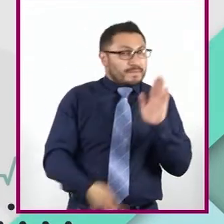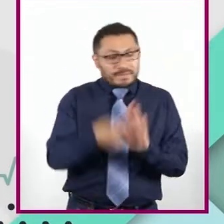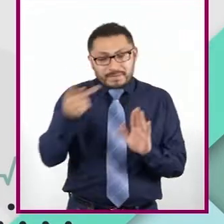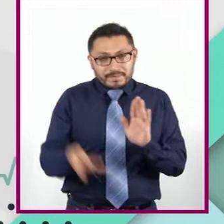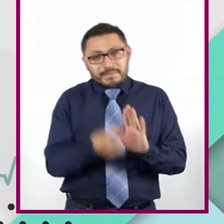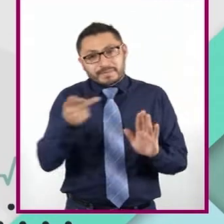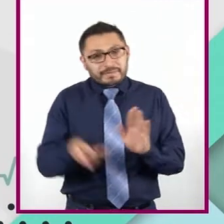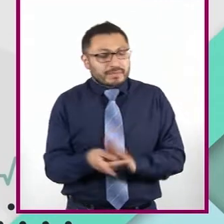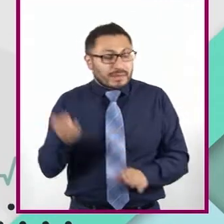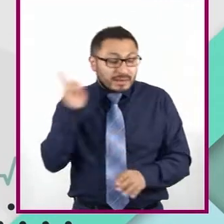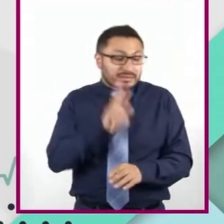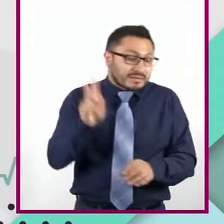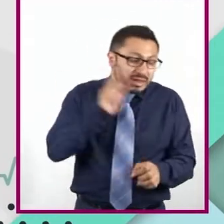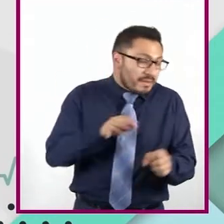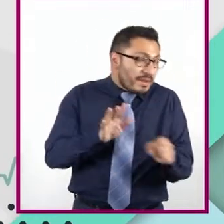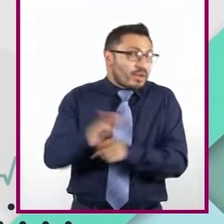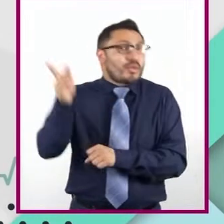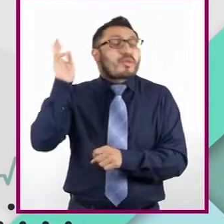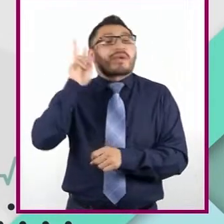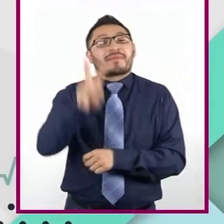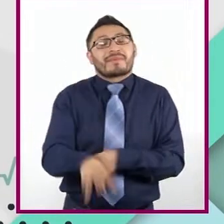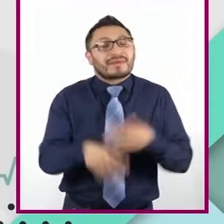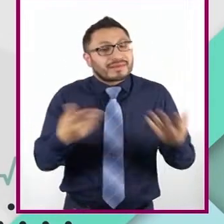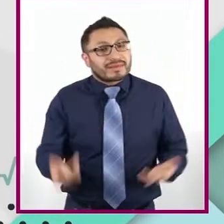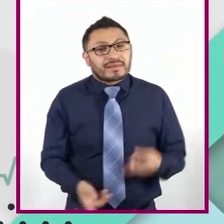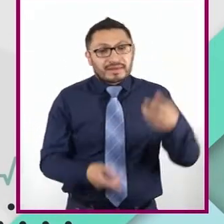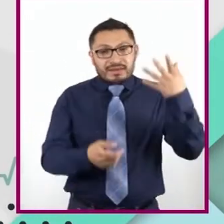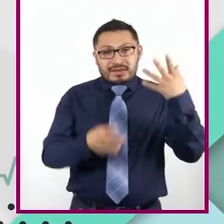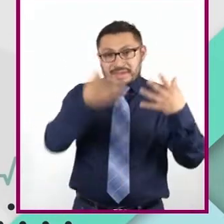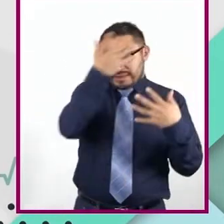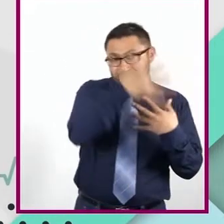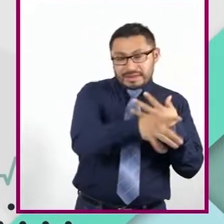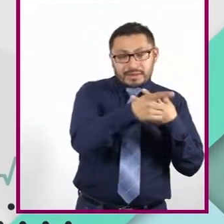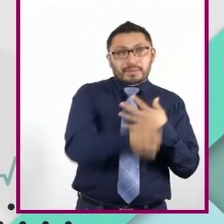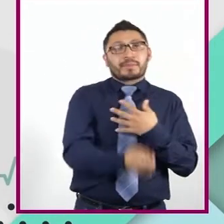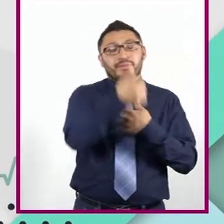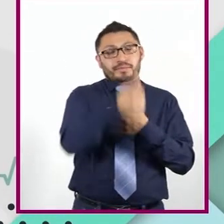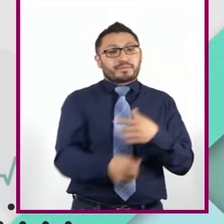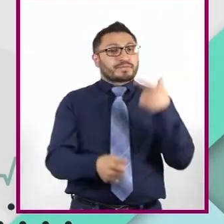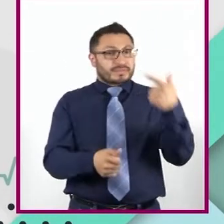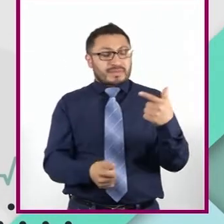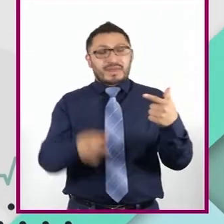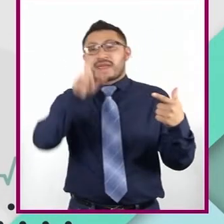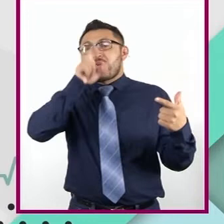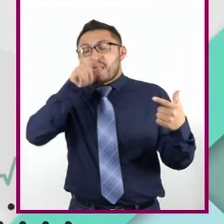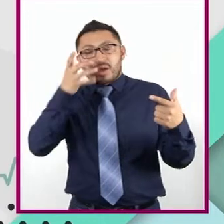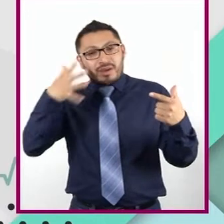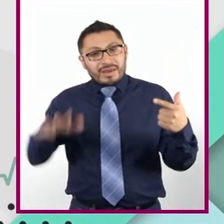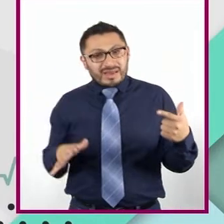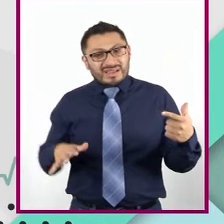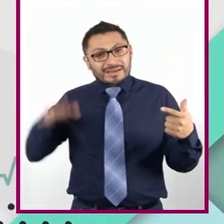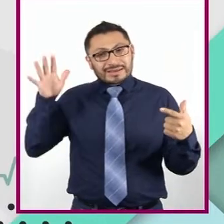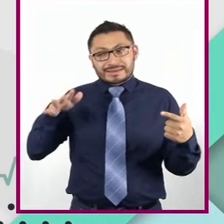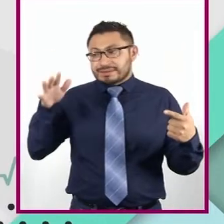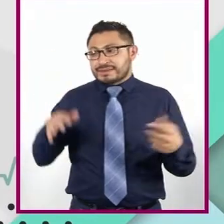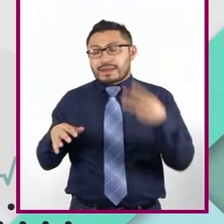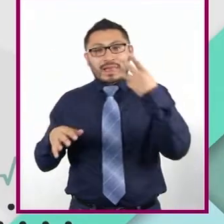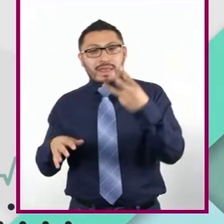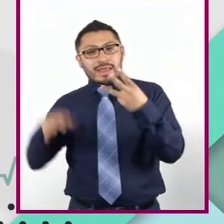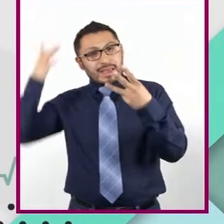su suposición. En los primeros 10 lanzamientos, 7 veces cayó águila y 3 veces cayó